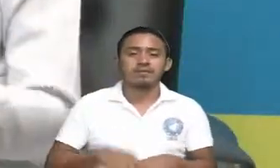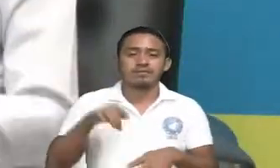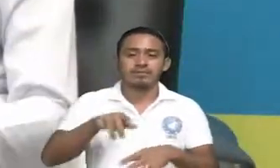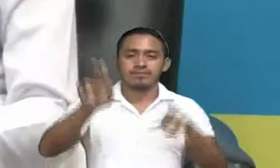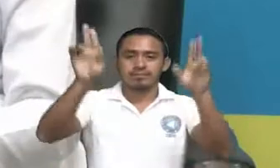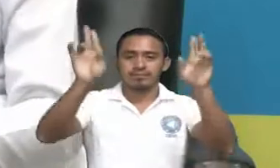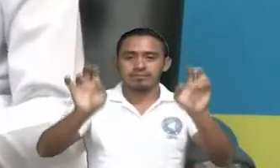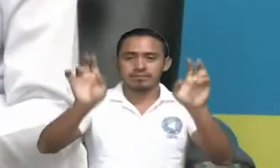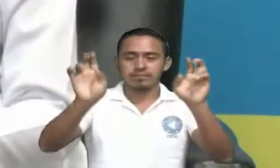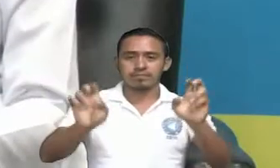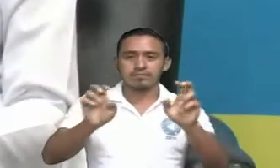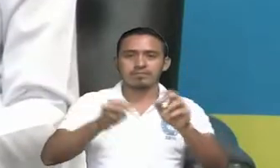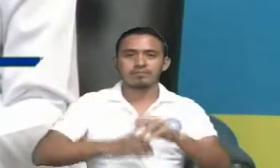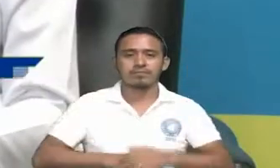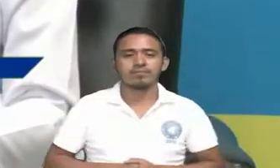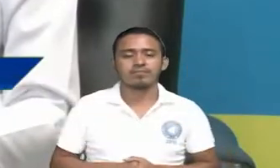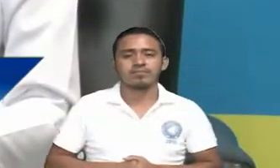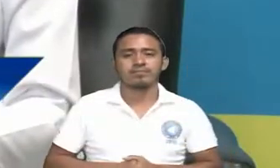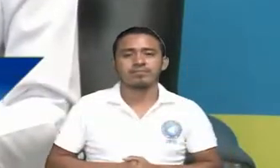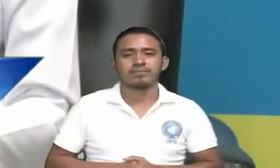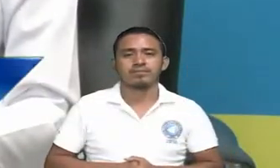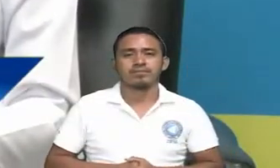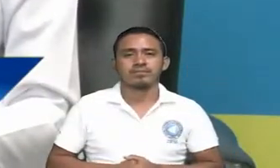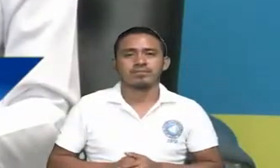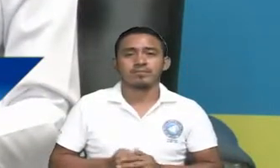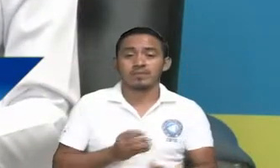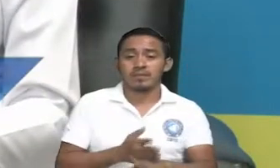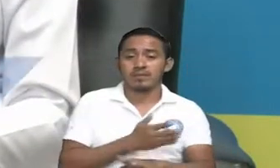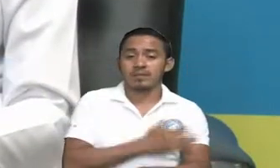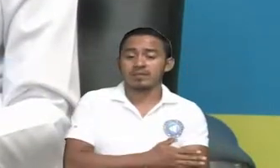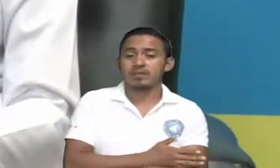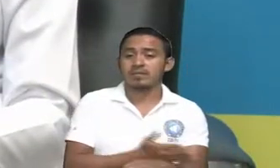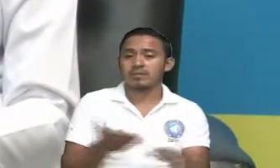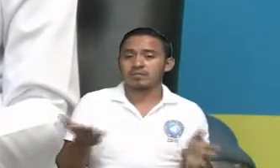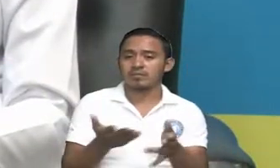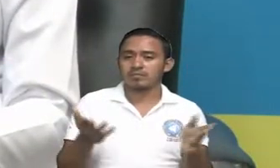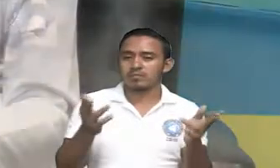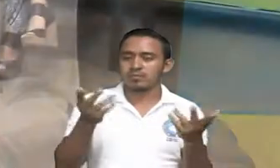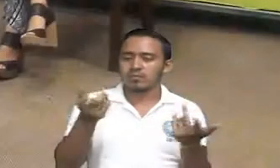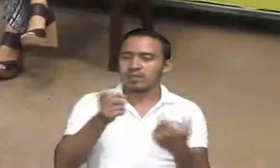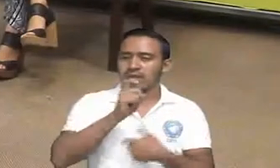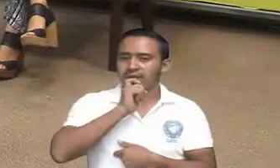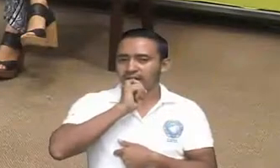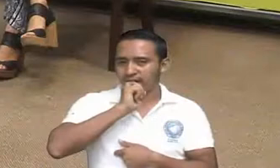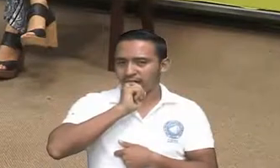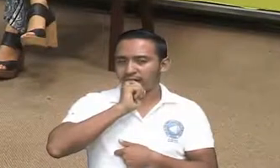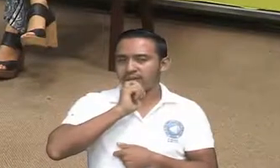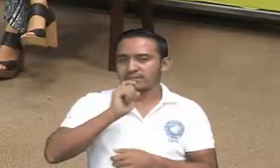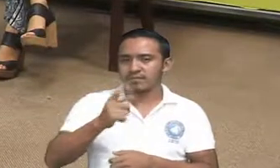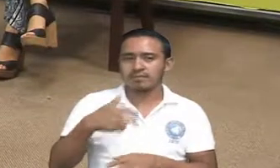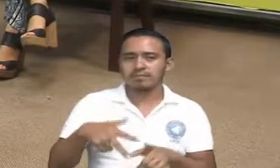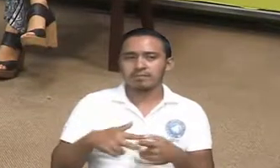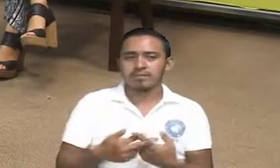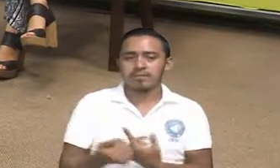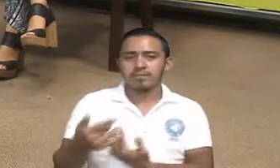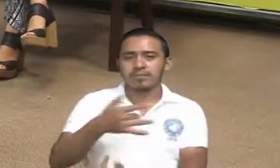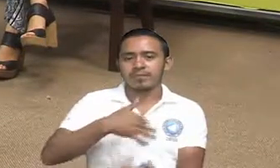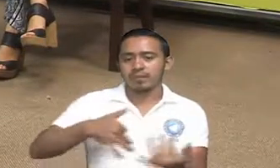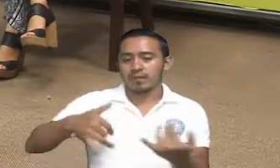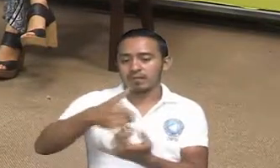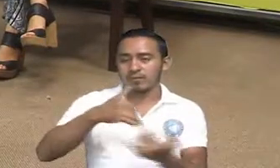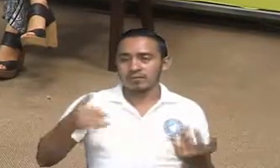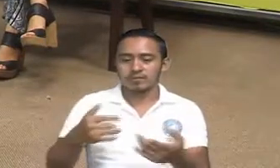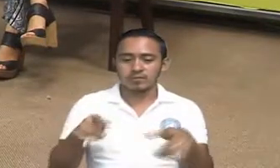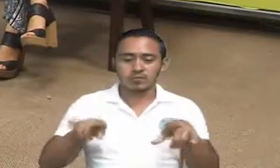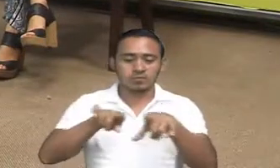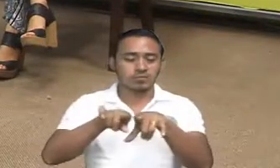desintegrar la familia. Ahora, antes de hablar en sí de los celos que se originan por una relación